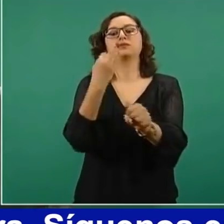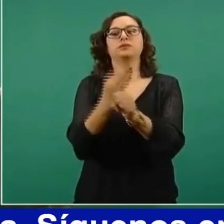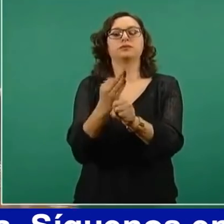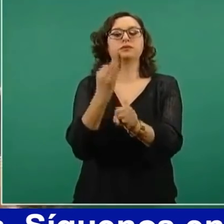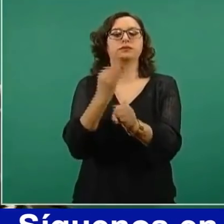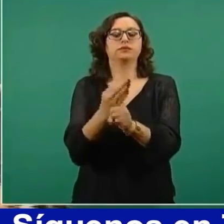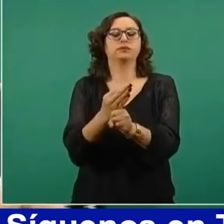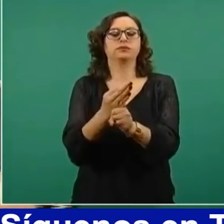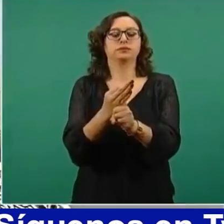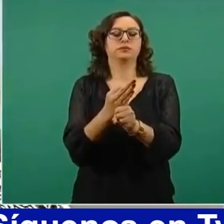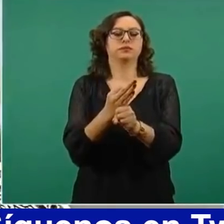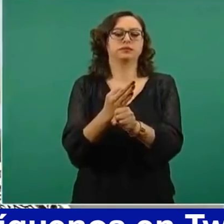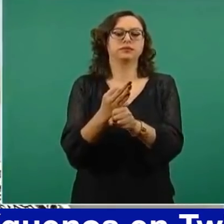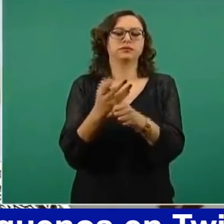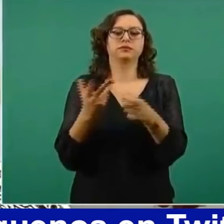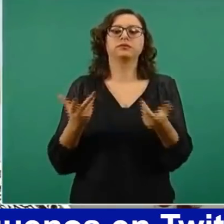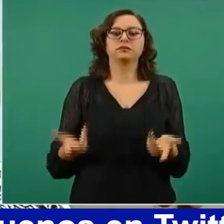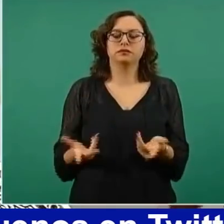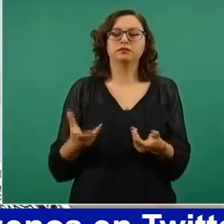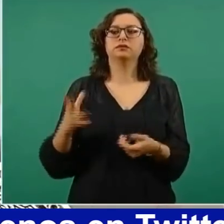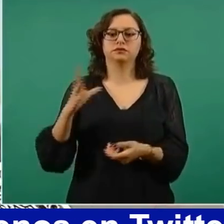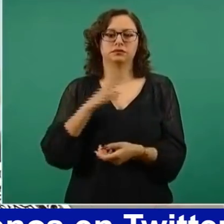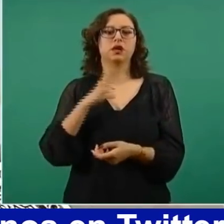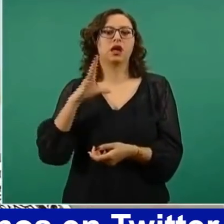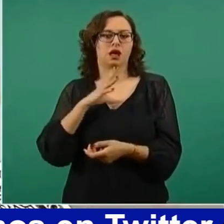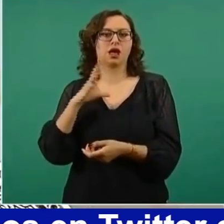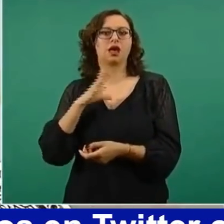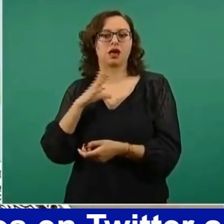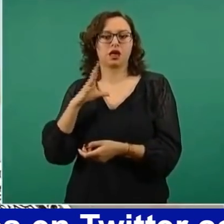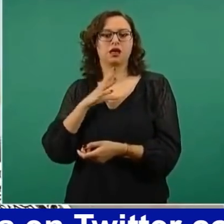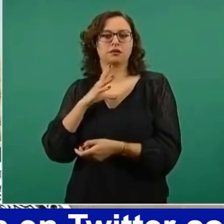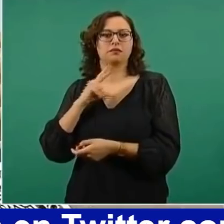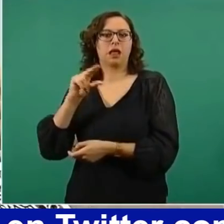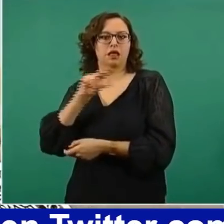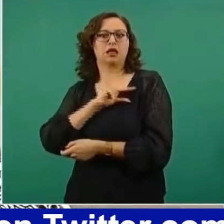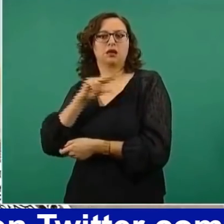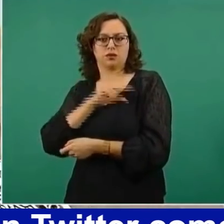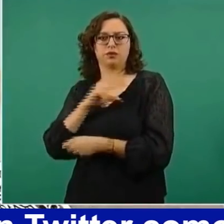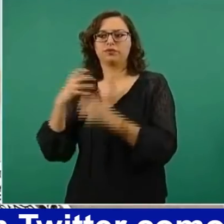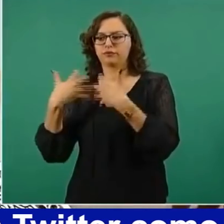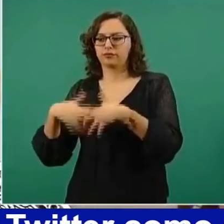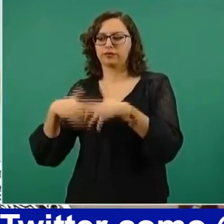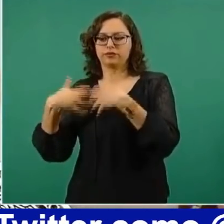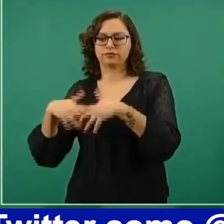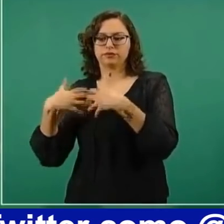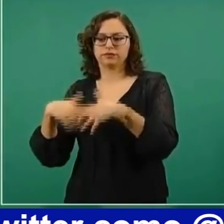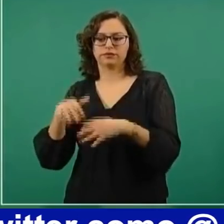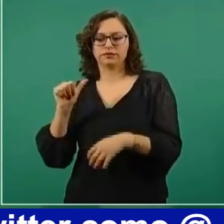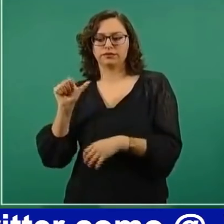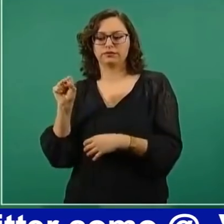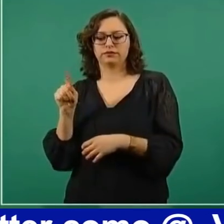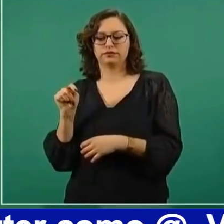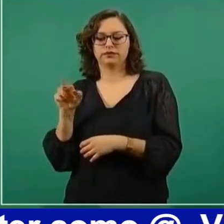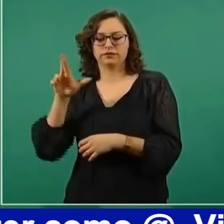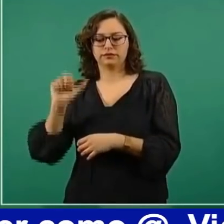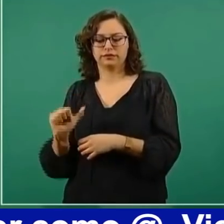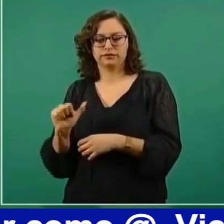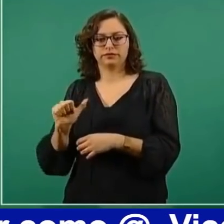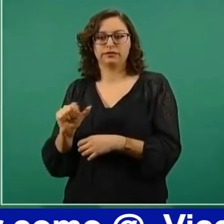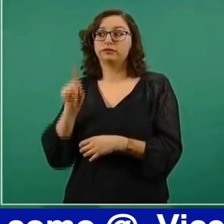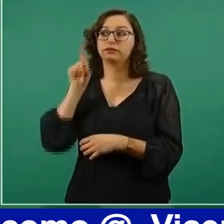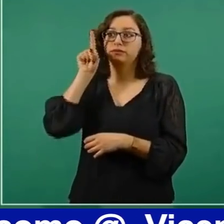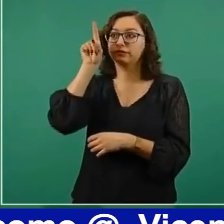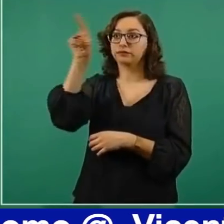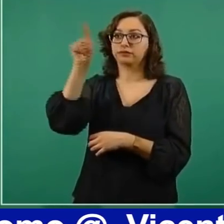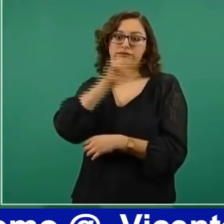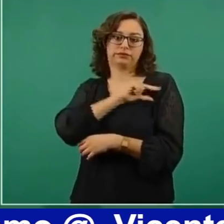México, en una transacción entre privados con la vacuna de COVID de AstraZeneca, se fabrica en